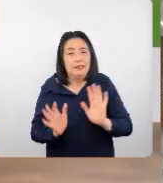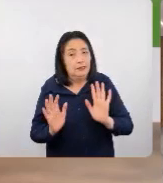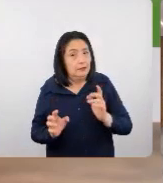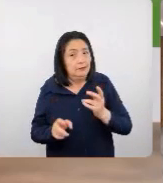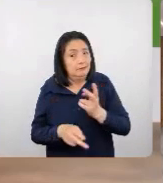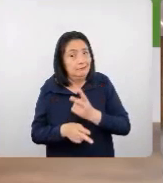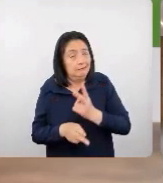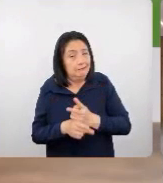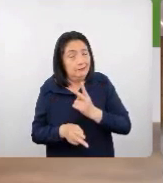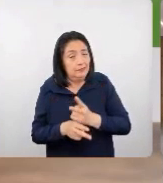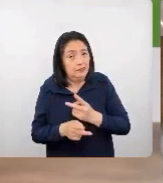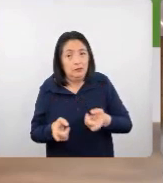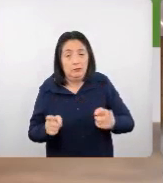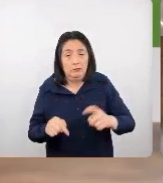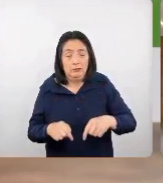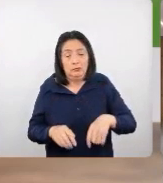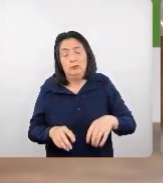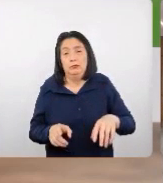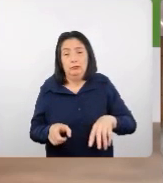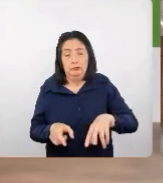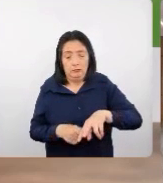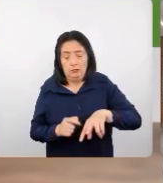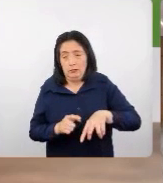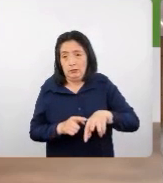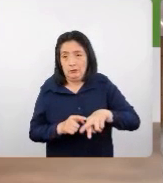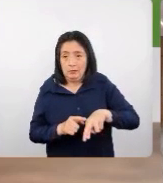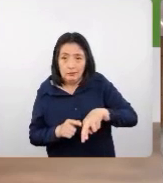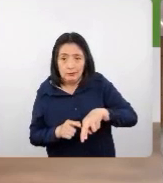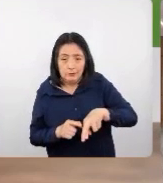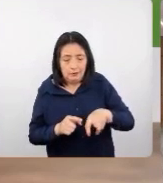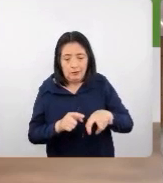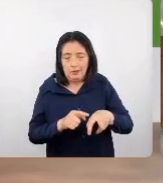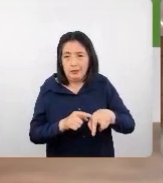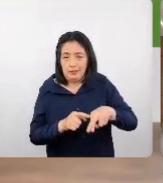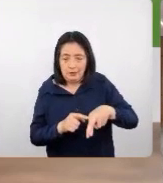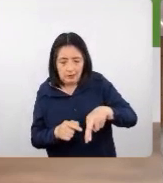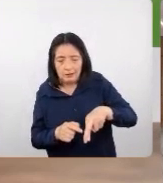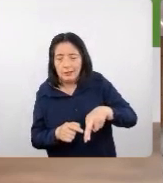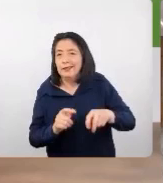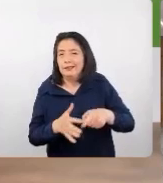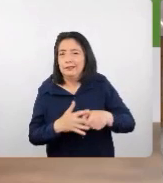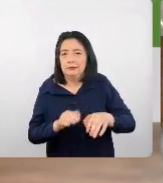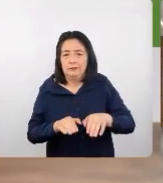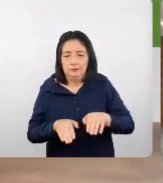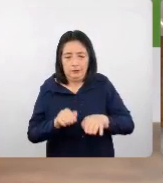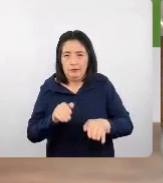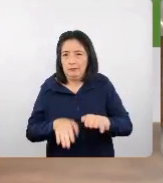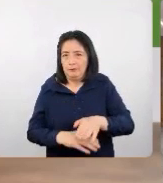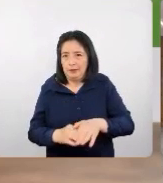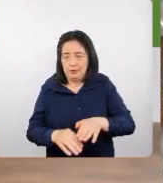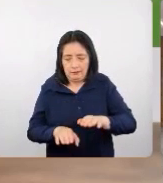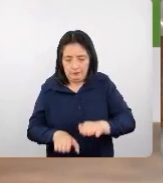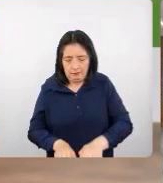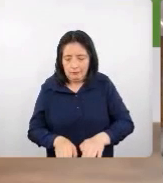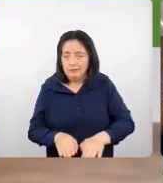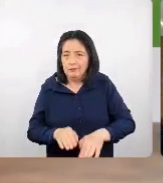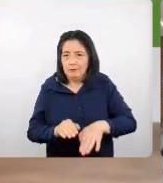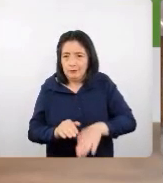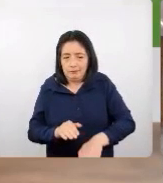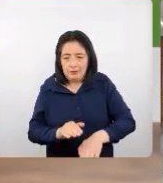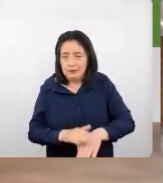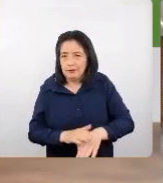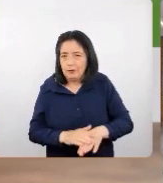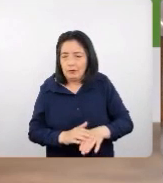mucho cuidado cuando uno cruza las piernas de tratar de mantener la planta del pie lo más pegada al piso